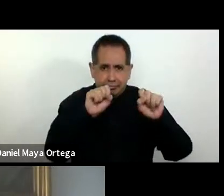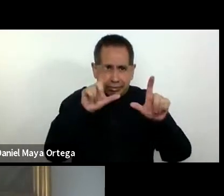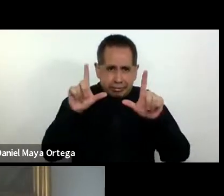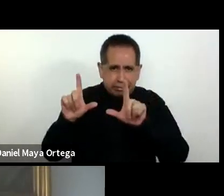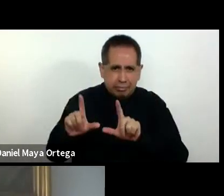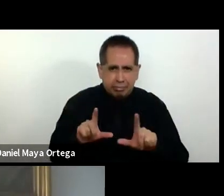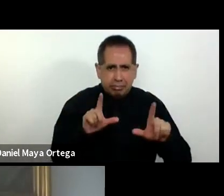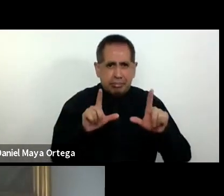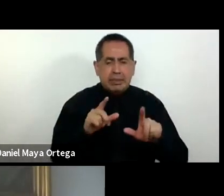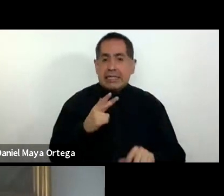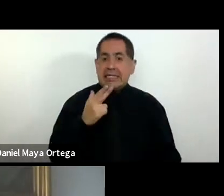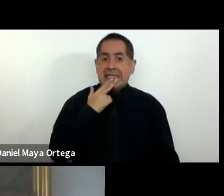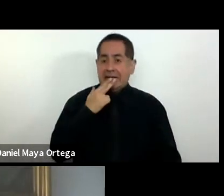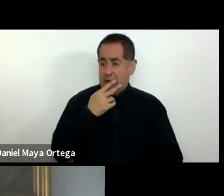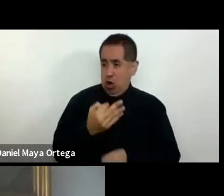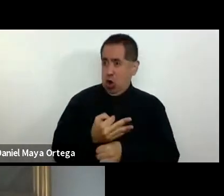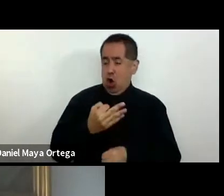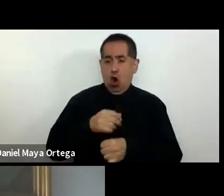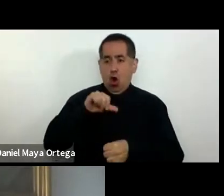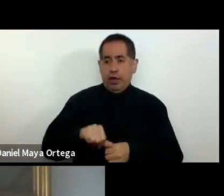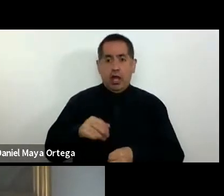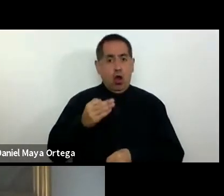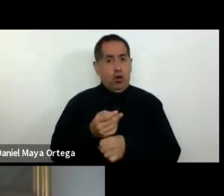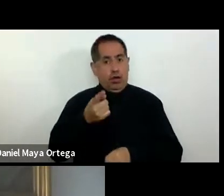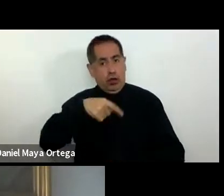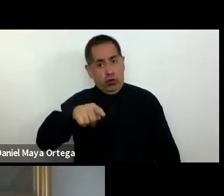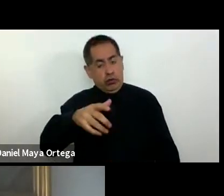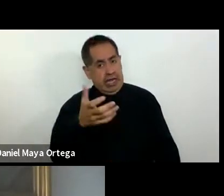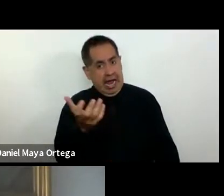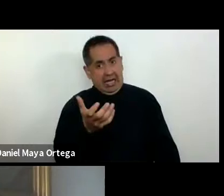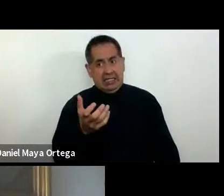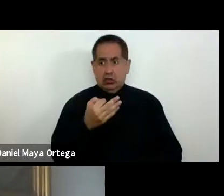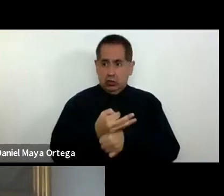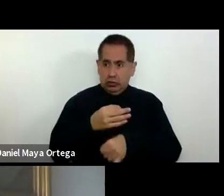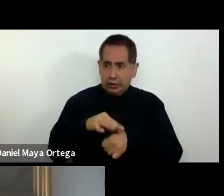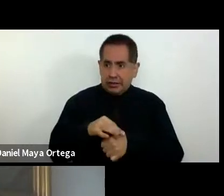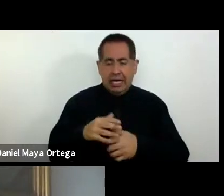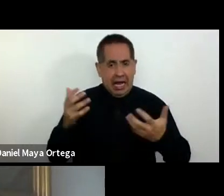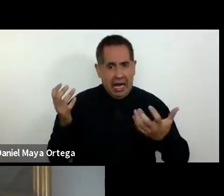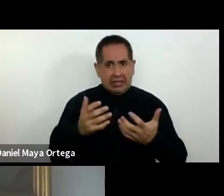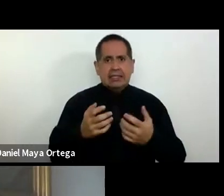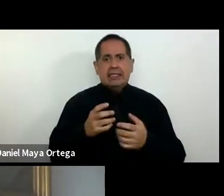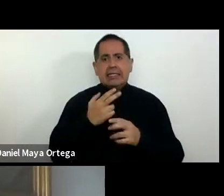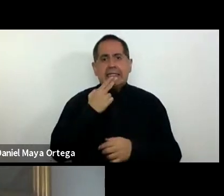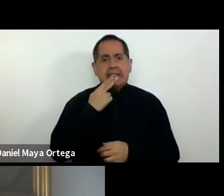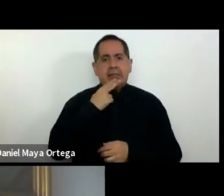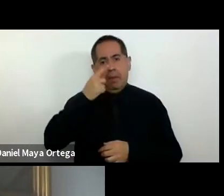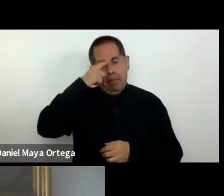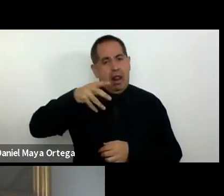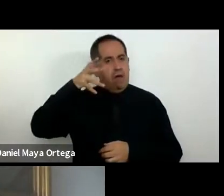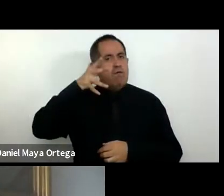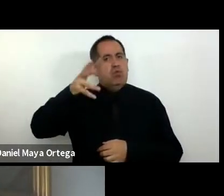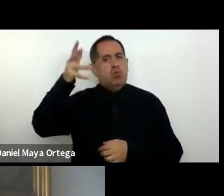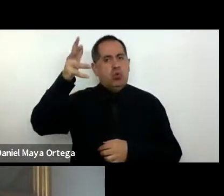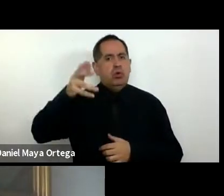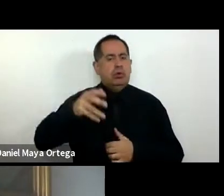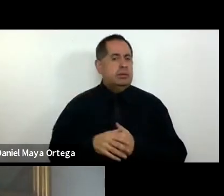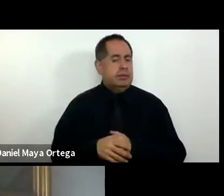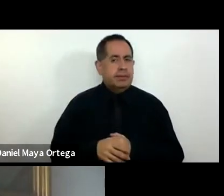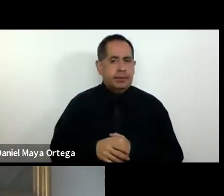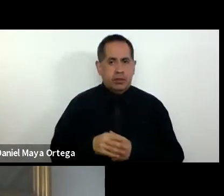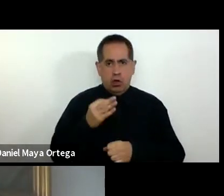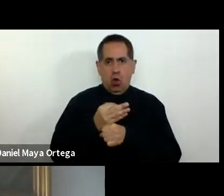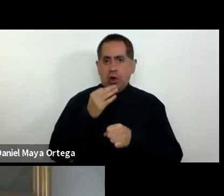tiempo, ya que lo que hagamos hoy resonará en el futuro. Esta